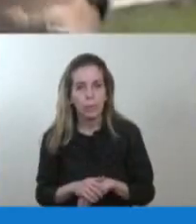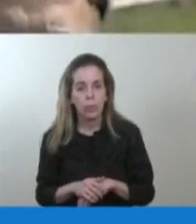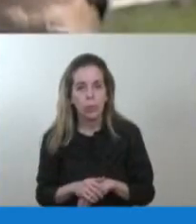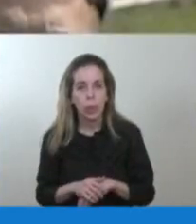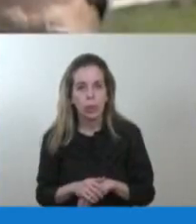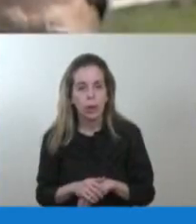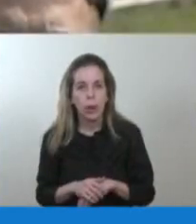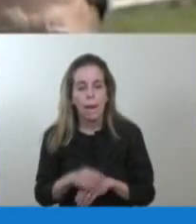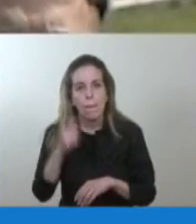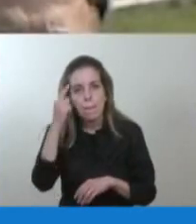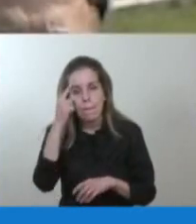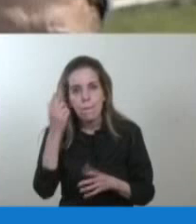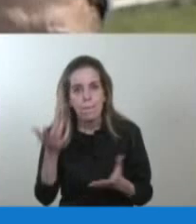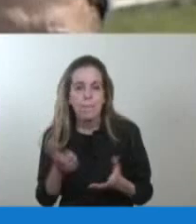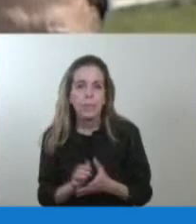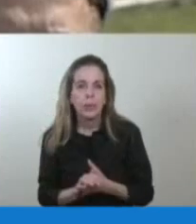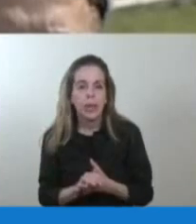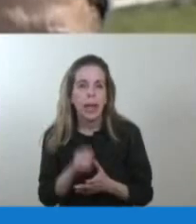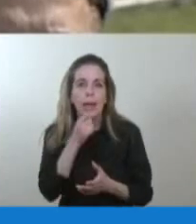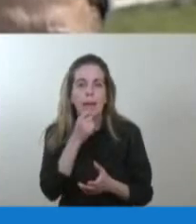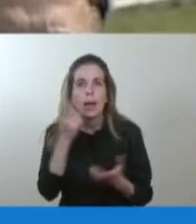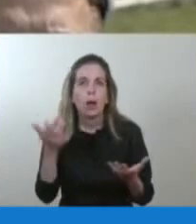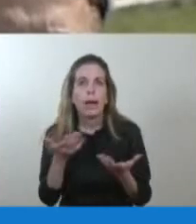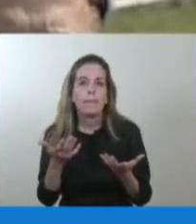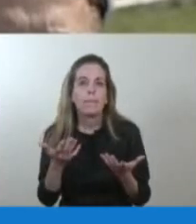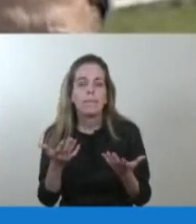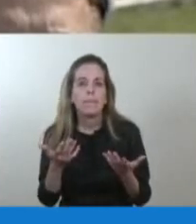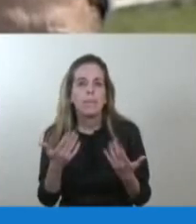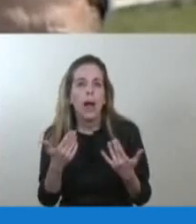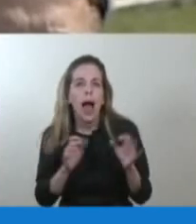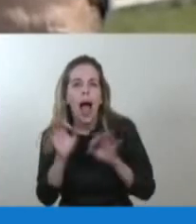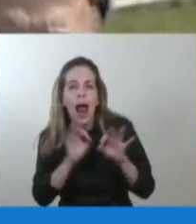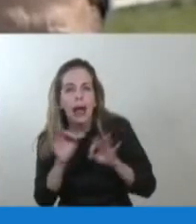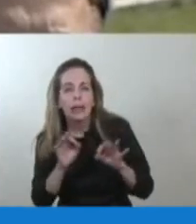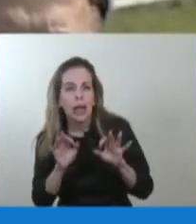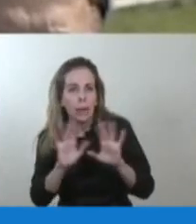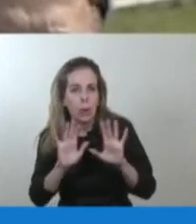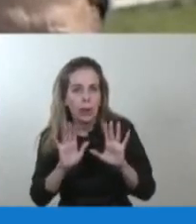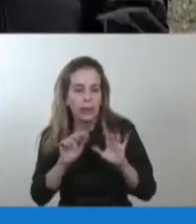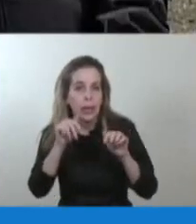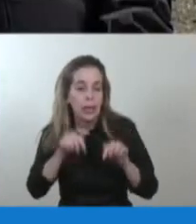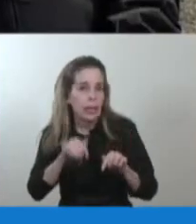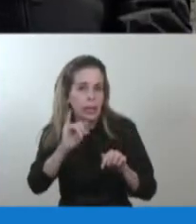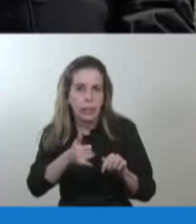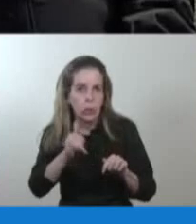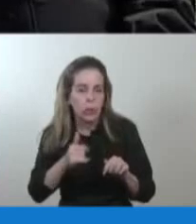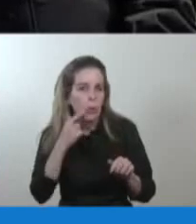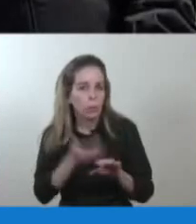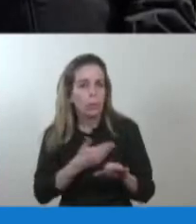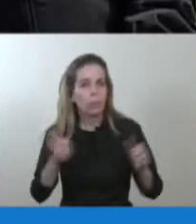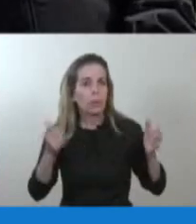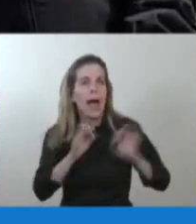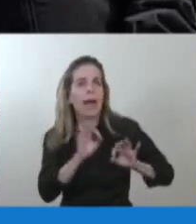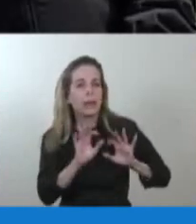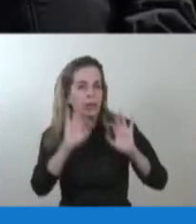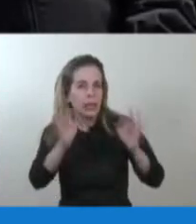en una premisa que hay que poder analizar es indiscutible que la